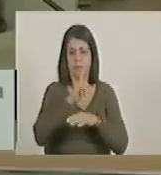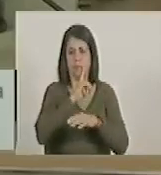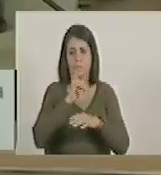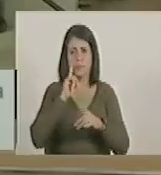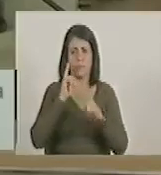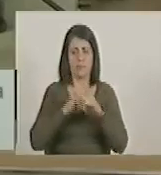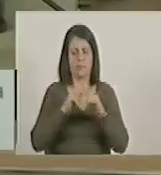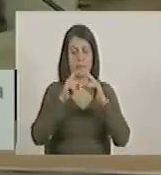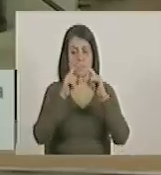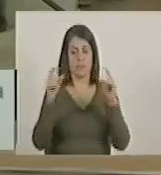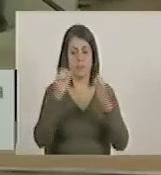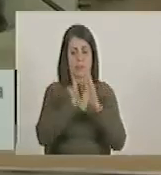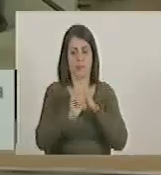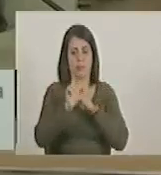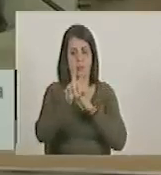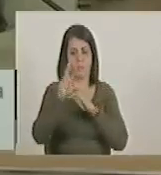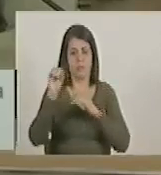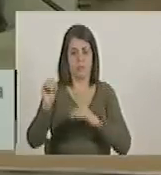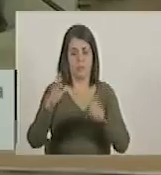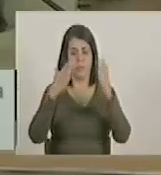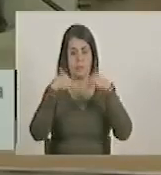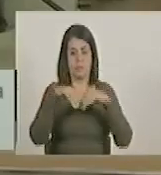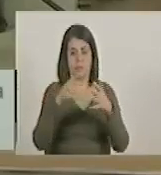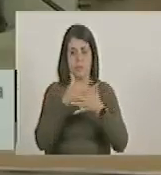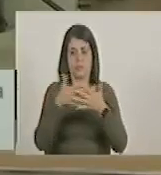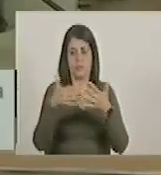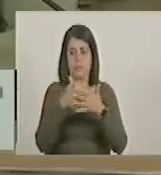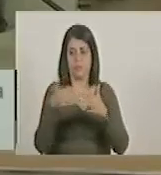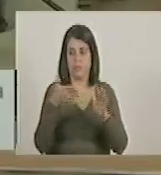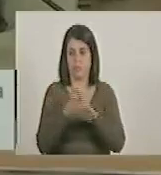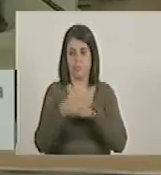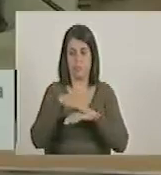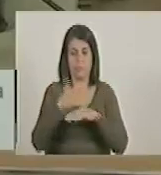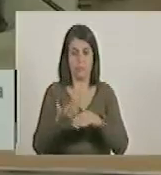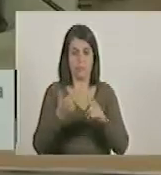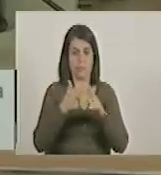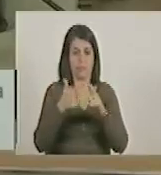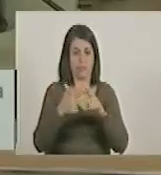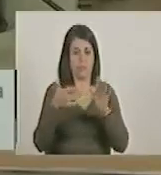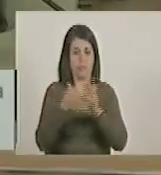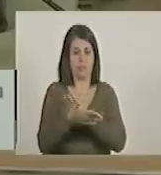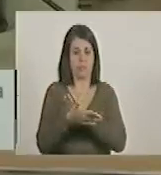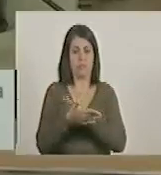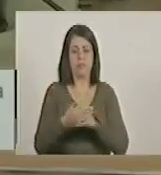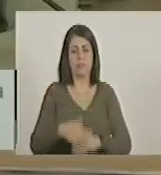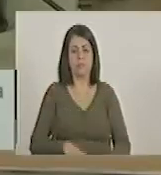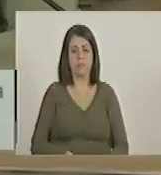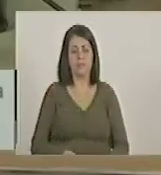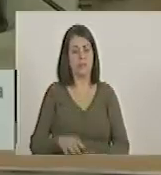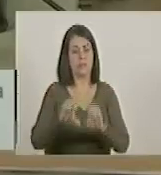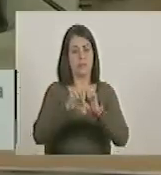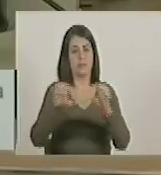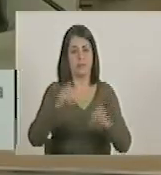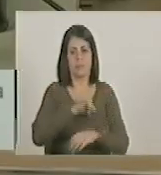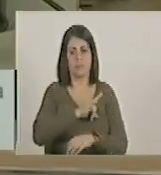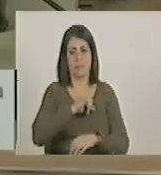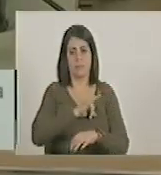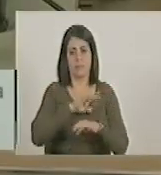del artículo 30, el cual queda redactado en los siguientes términos. Epígrafe, educación universitaria